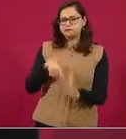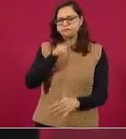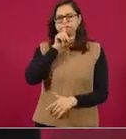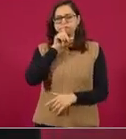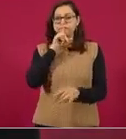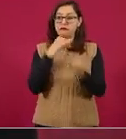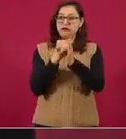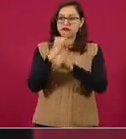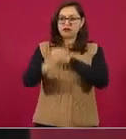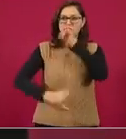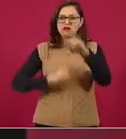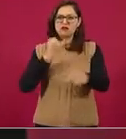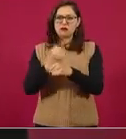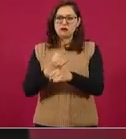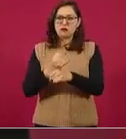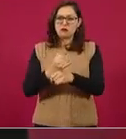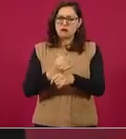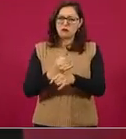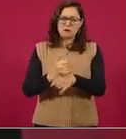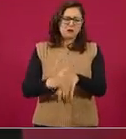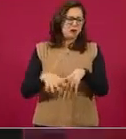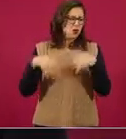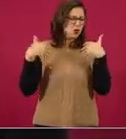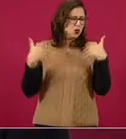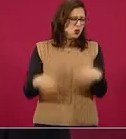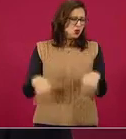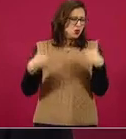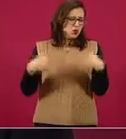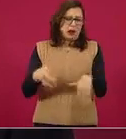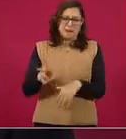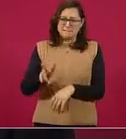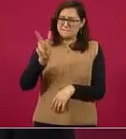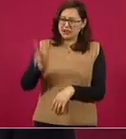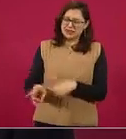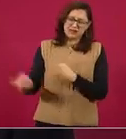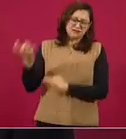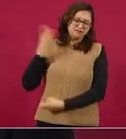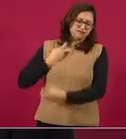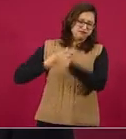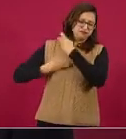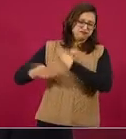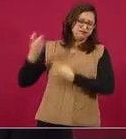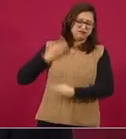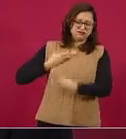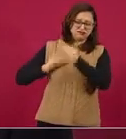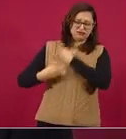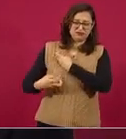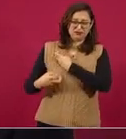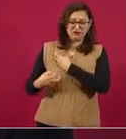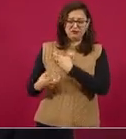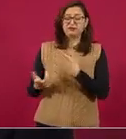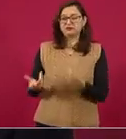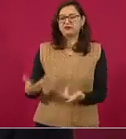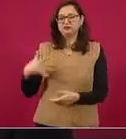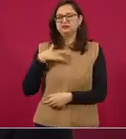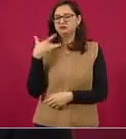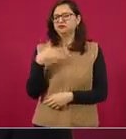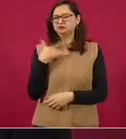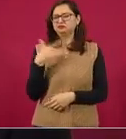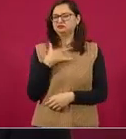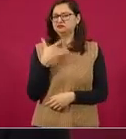dudo, porque son especialistas en guerra sucia, de que hayan comprado